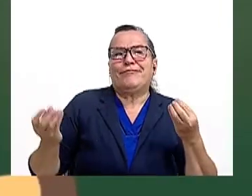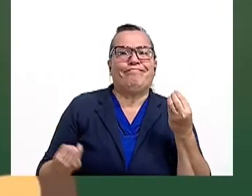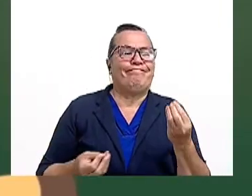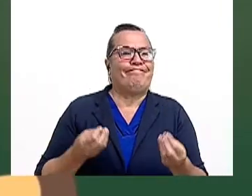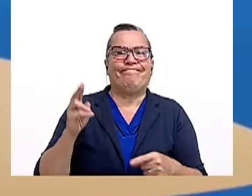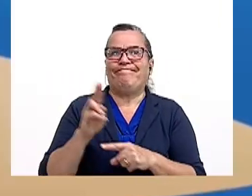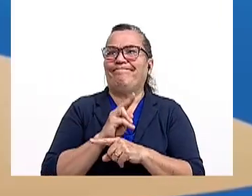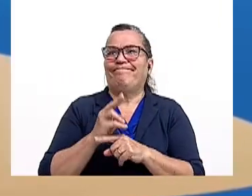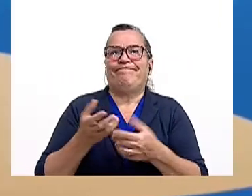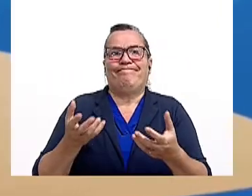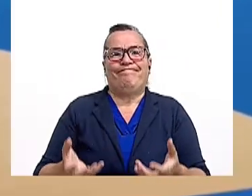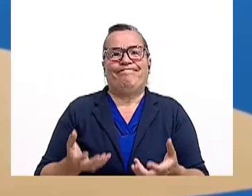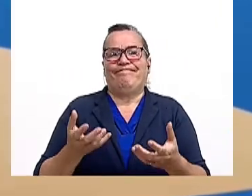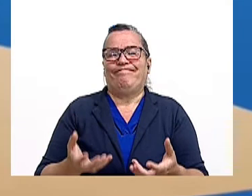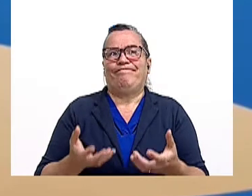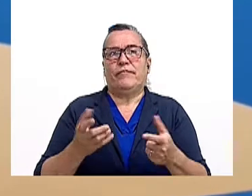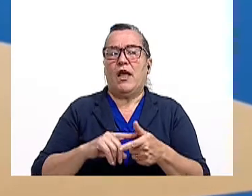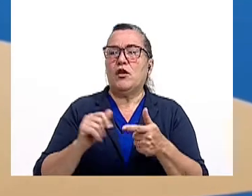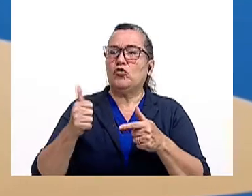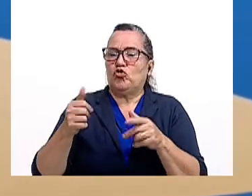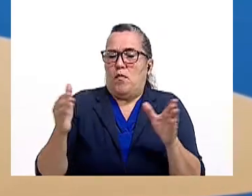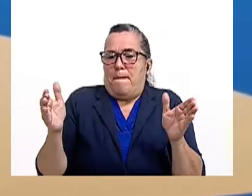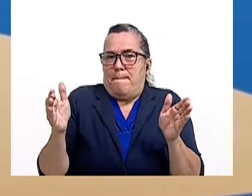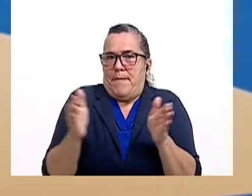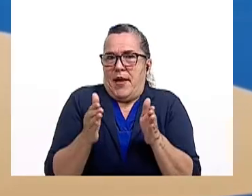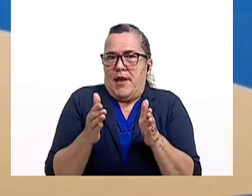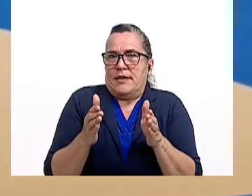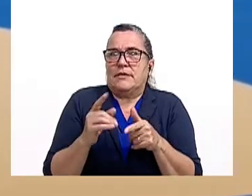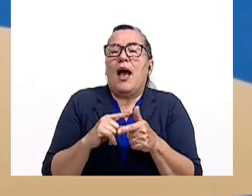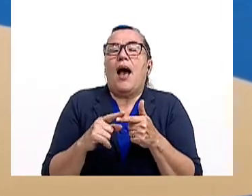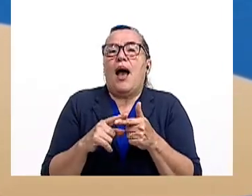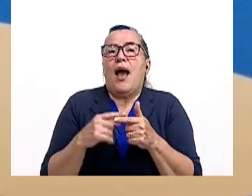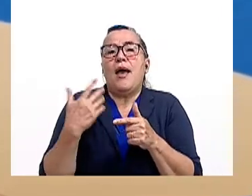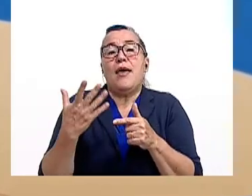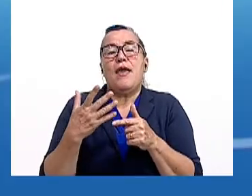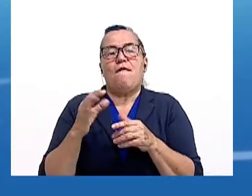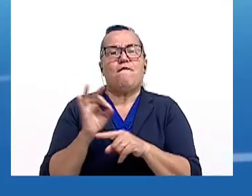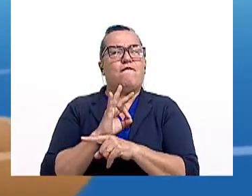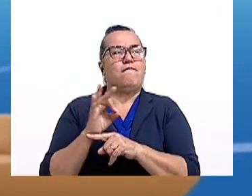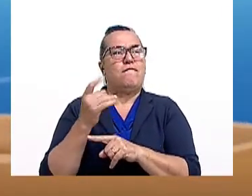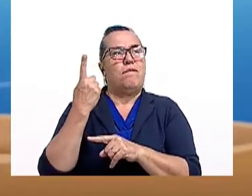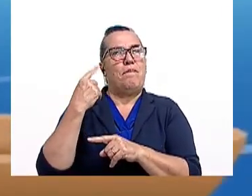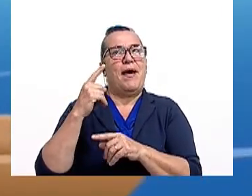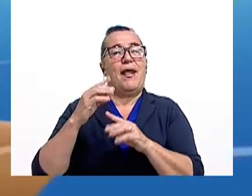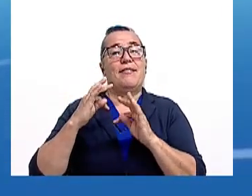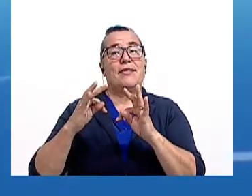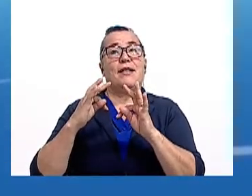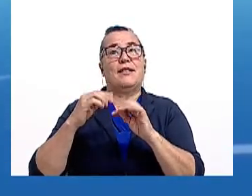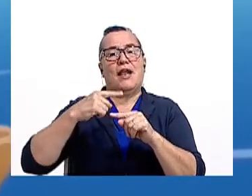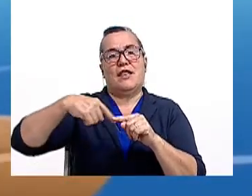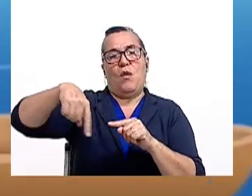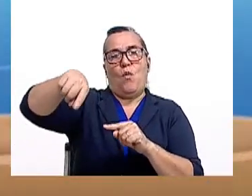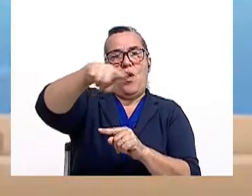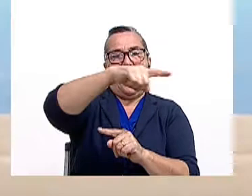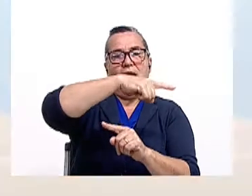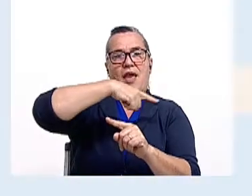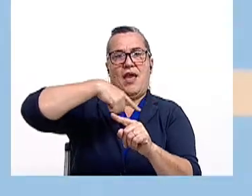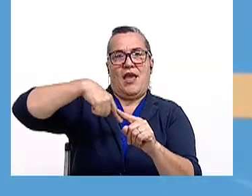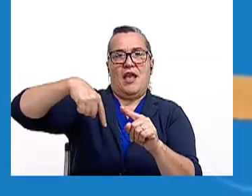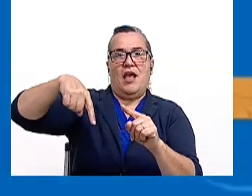utilizarla. Luego construye otra un poco más pequeña y le funciona para intentar dar la vuelta a la isla,